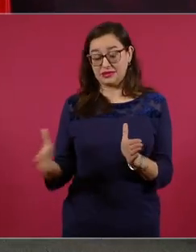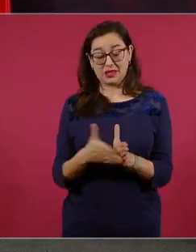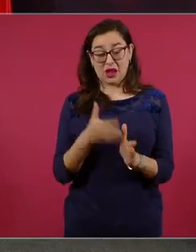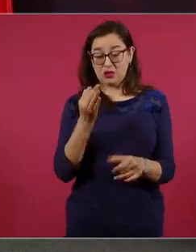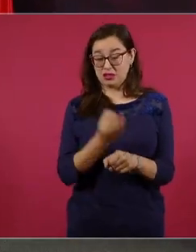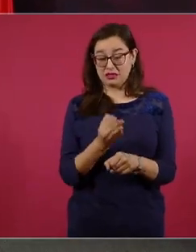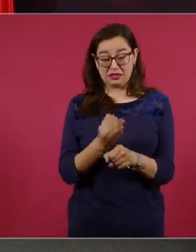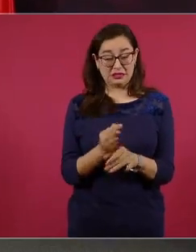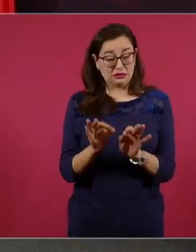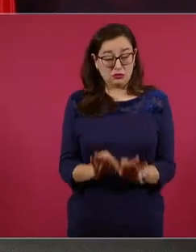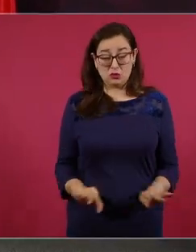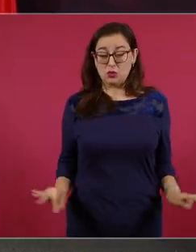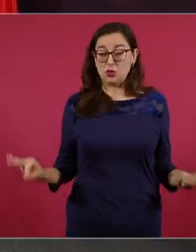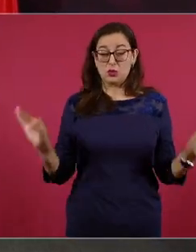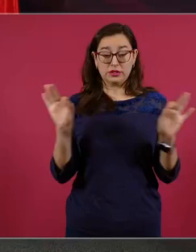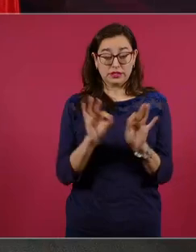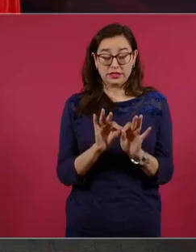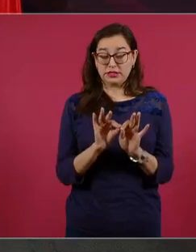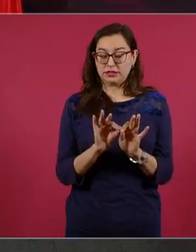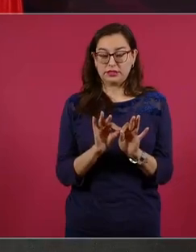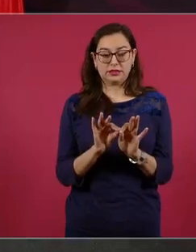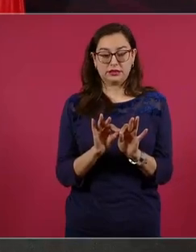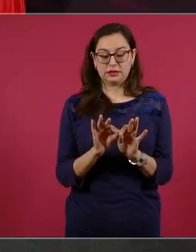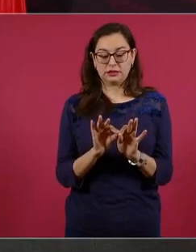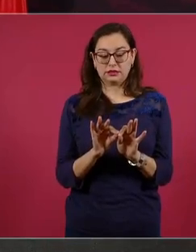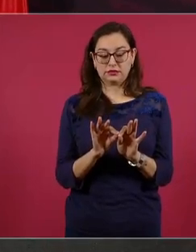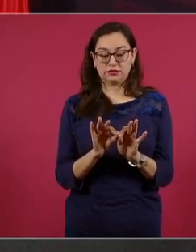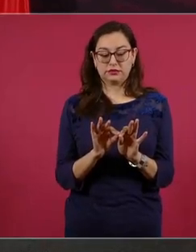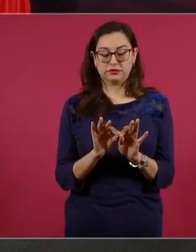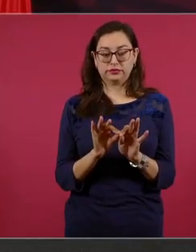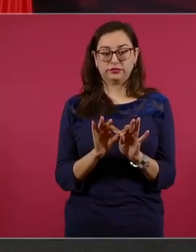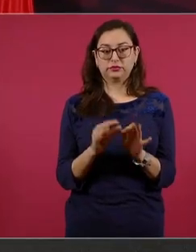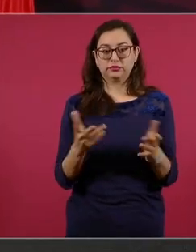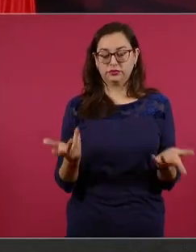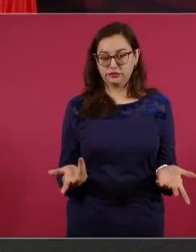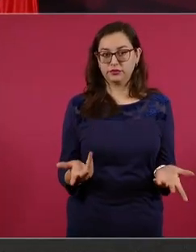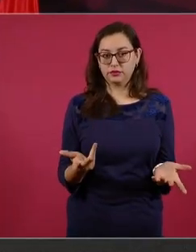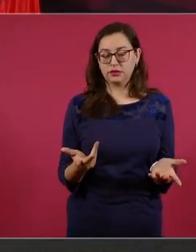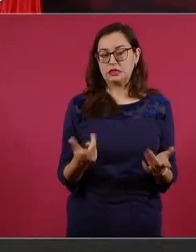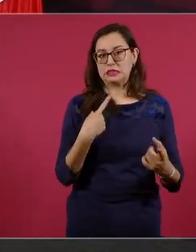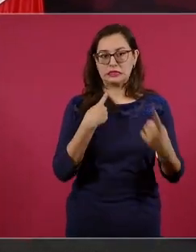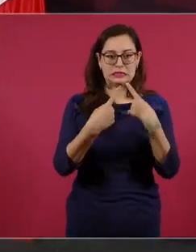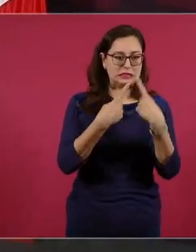porque se está llevando a cabo un debate